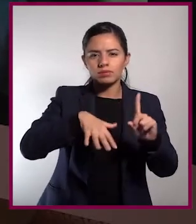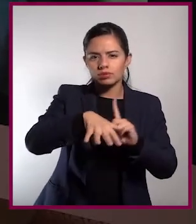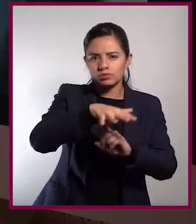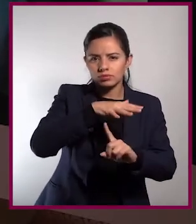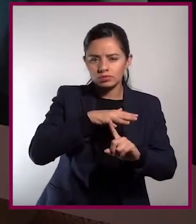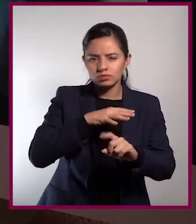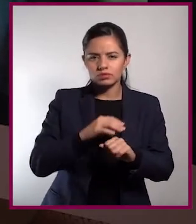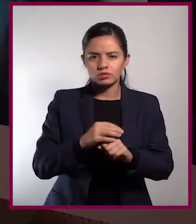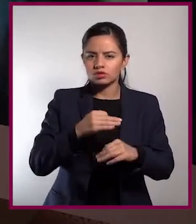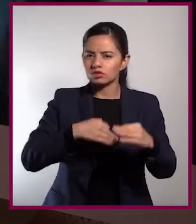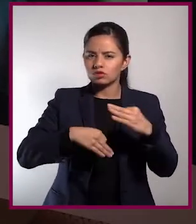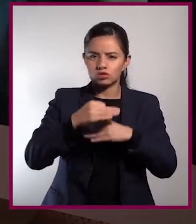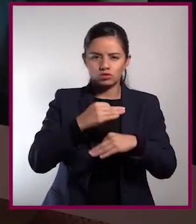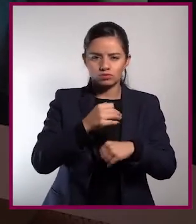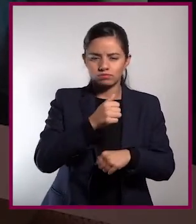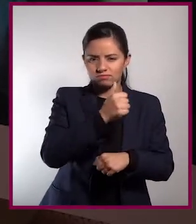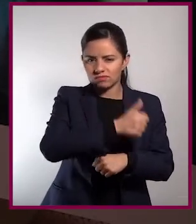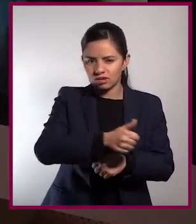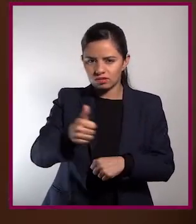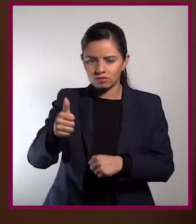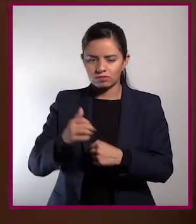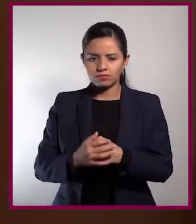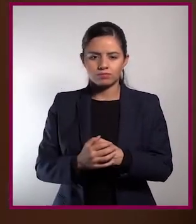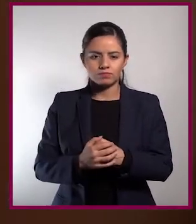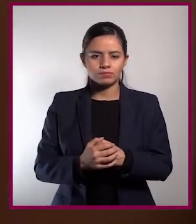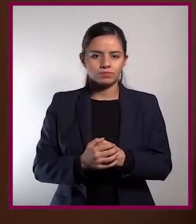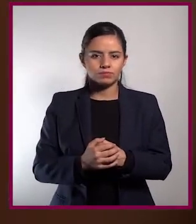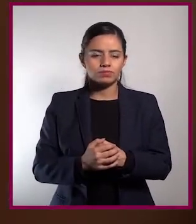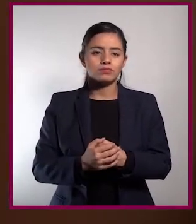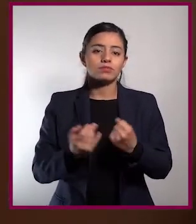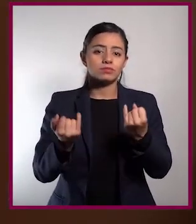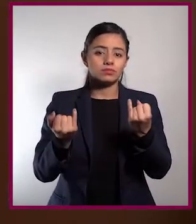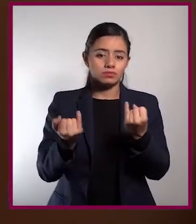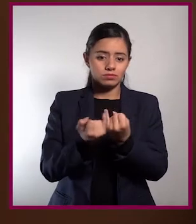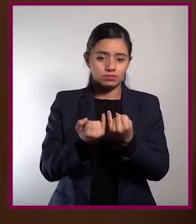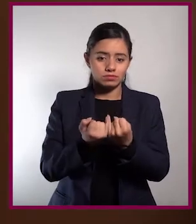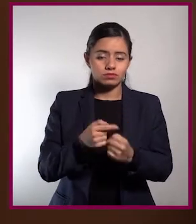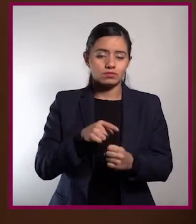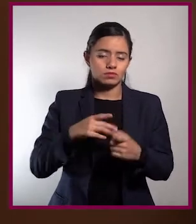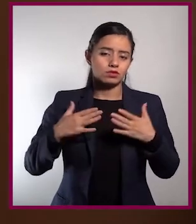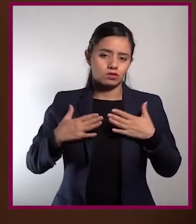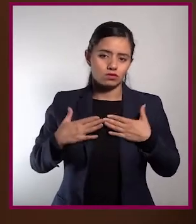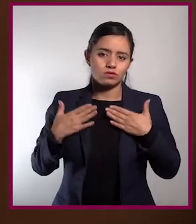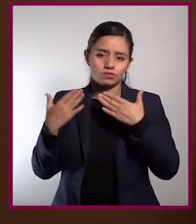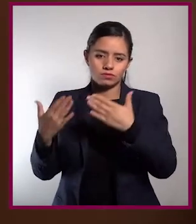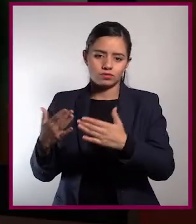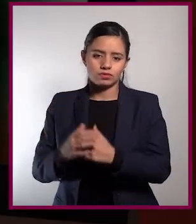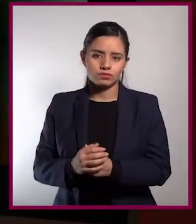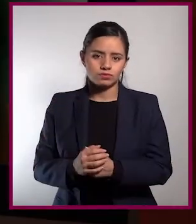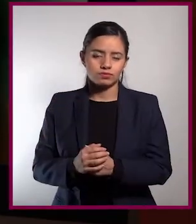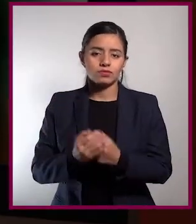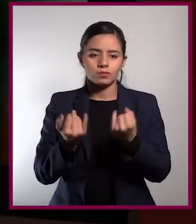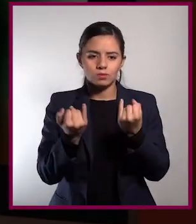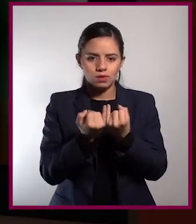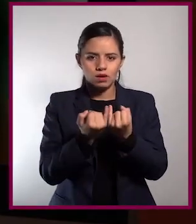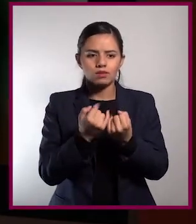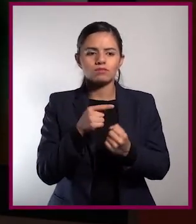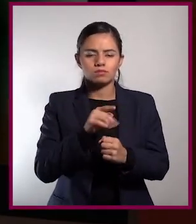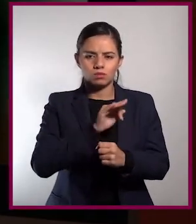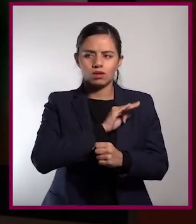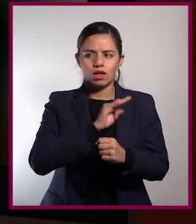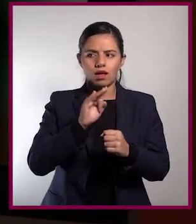entorno de todos los pacientes. Y a su vez, en el otro lado de la relación debe haber una confianza y la apertura